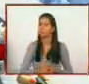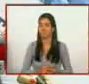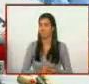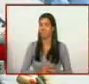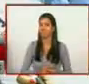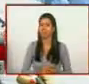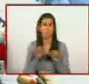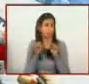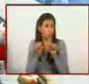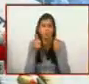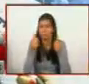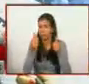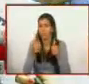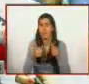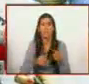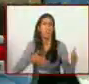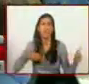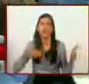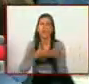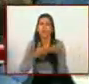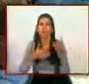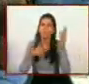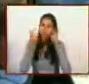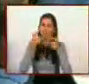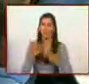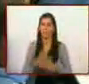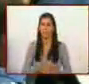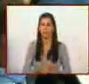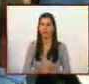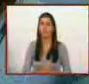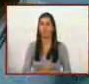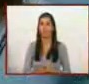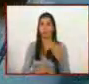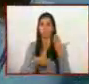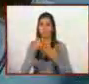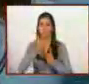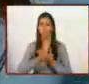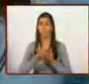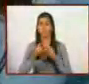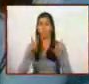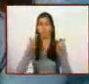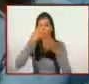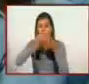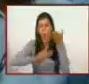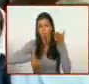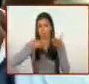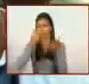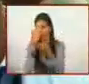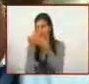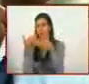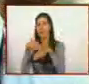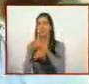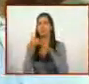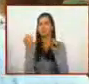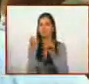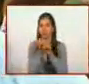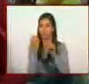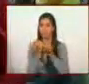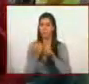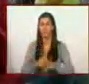ejercicio de la campaña en contra del comandante presidente. Entregarán proyecto de la nueva contratación colectiva ante el Ministerio para el